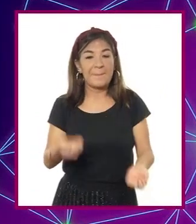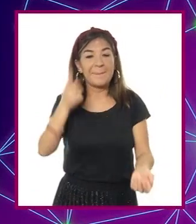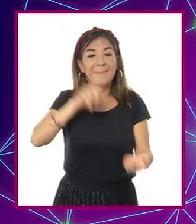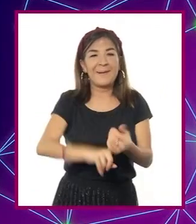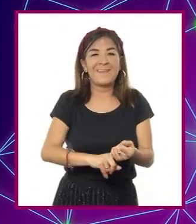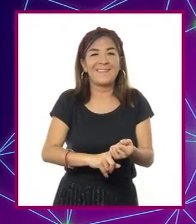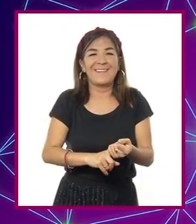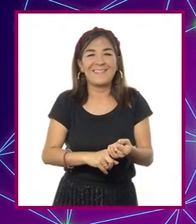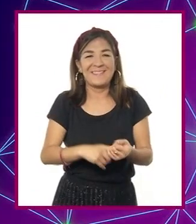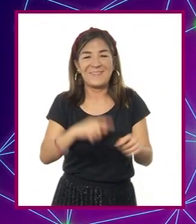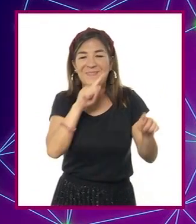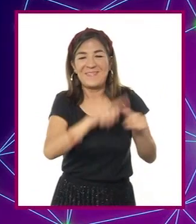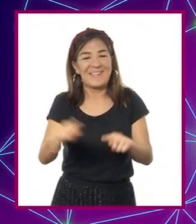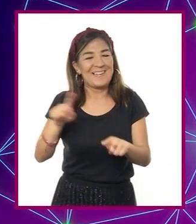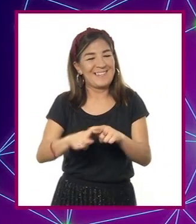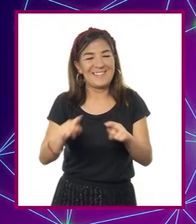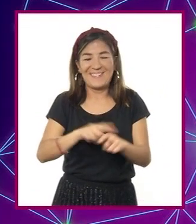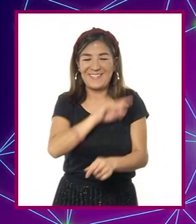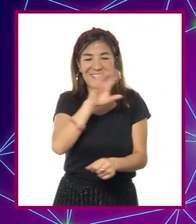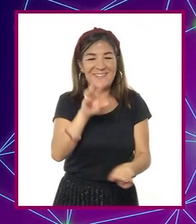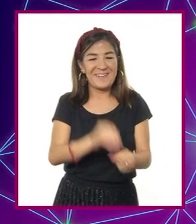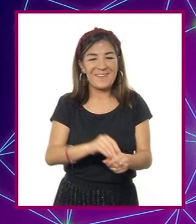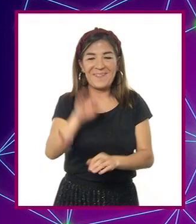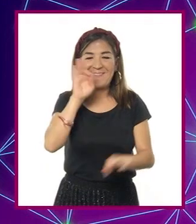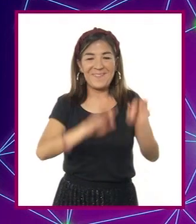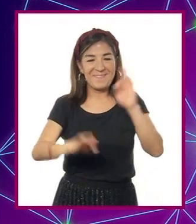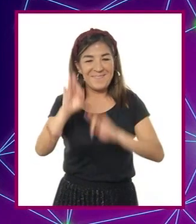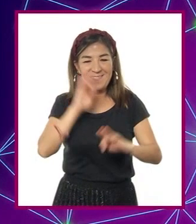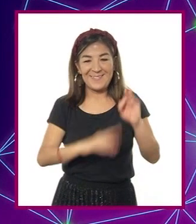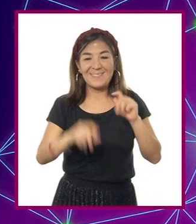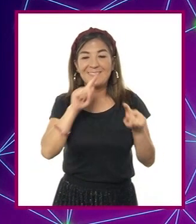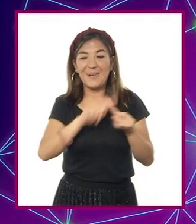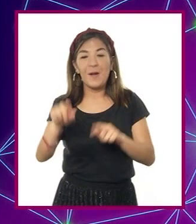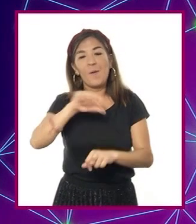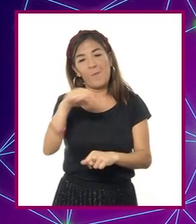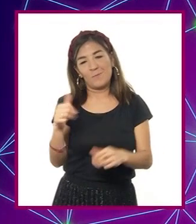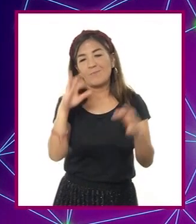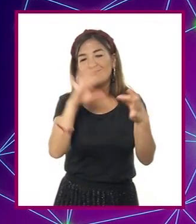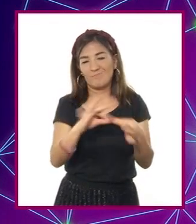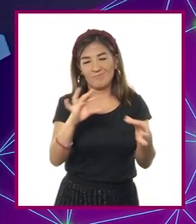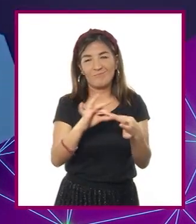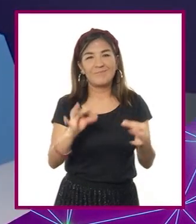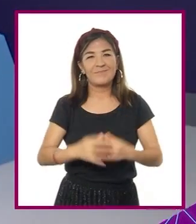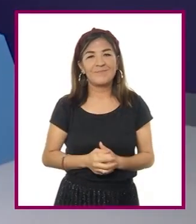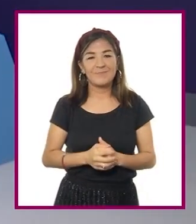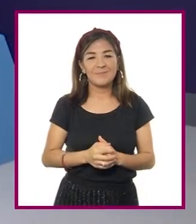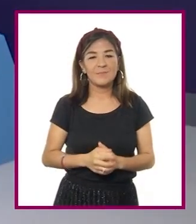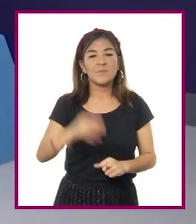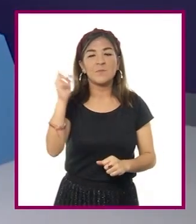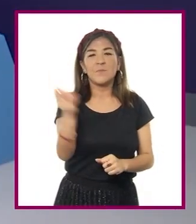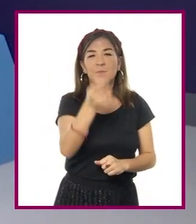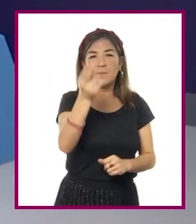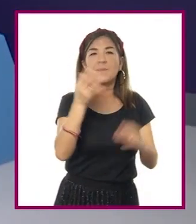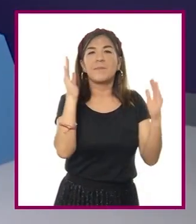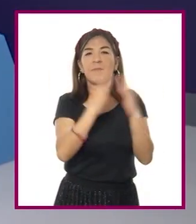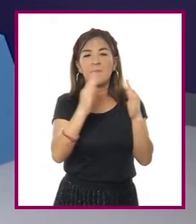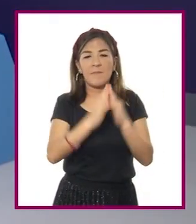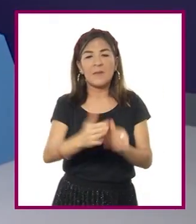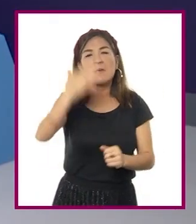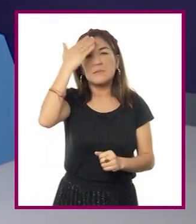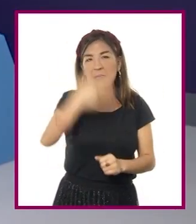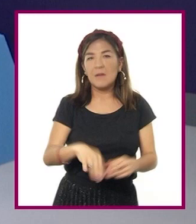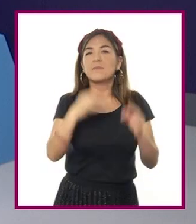variación, incluyendo fenómenos de la física, entre otros contextos. Ustedes en casa saben